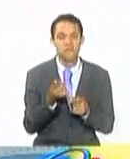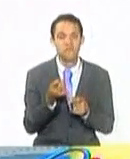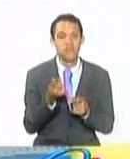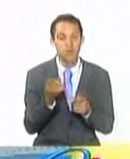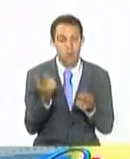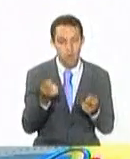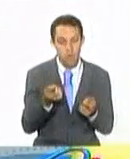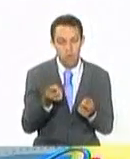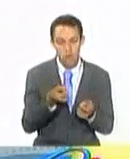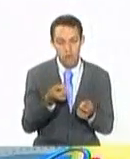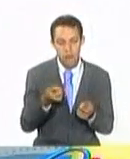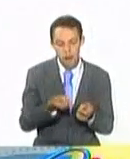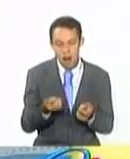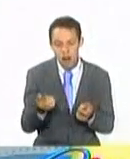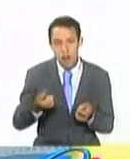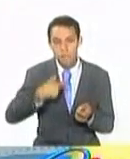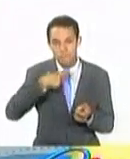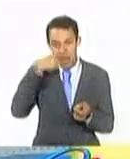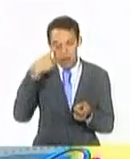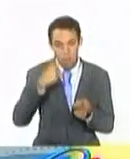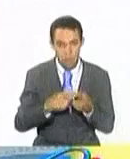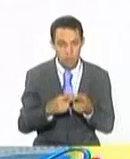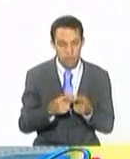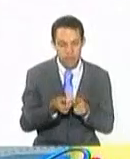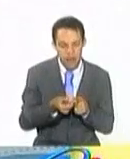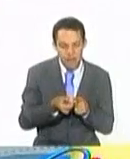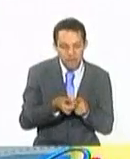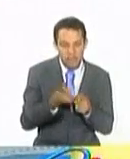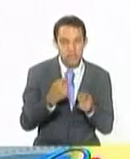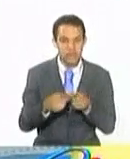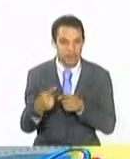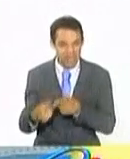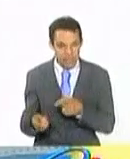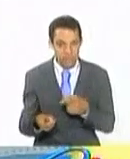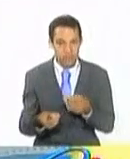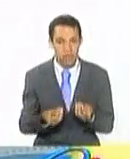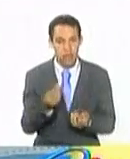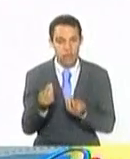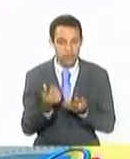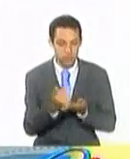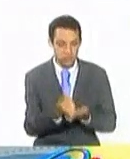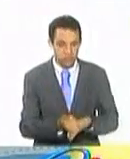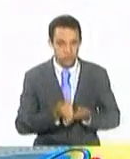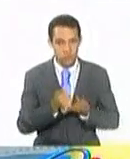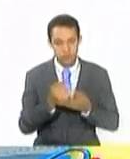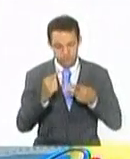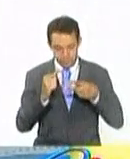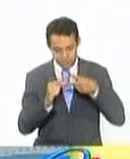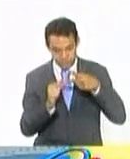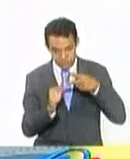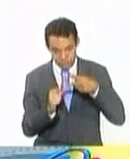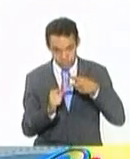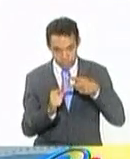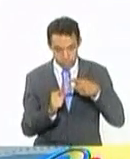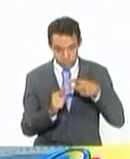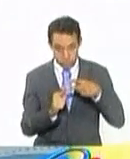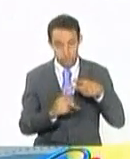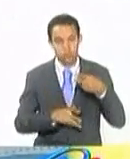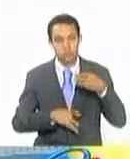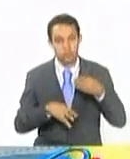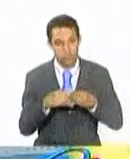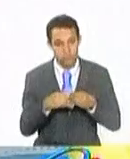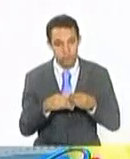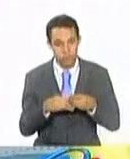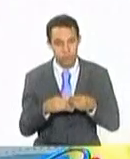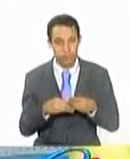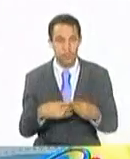gran complemento para la quimioterapia Y eso para usted va a ser muy importante ahora bien no es justo que yo tenga